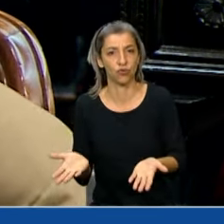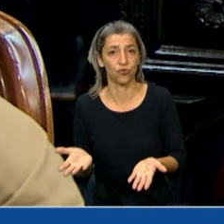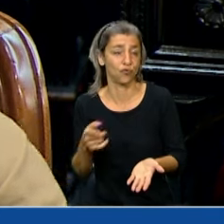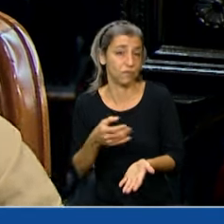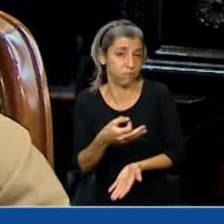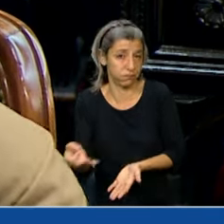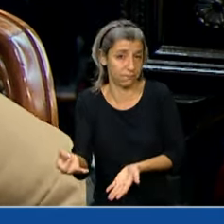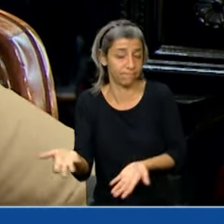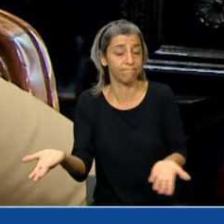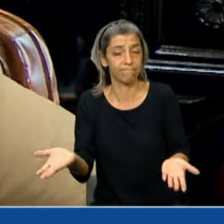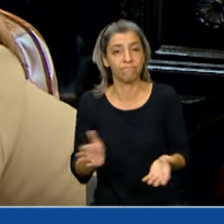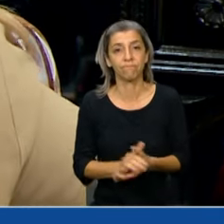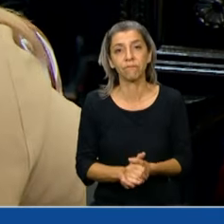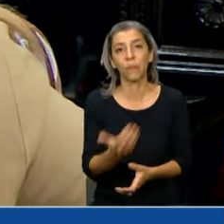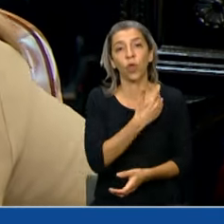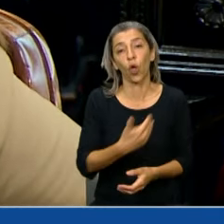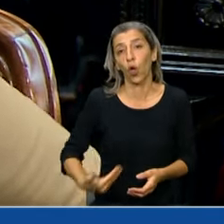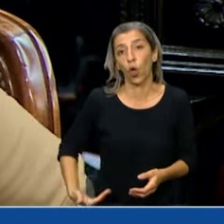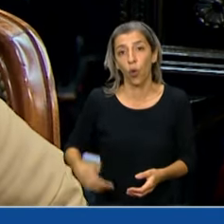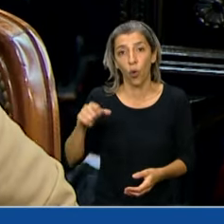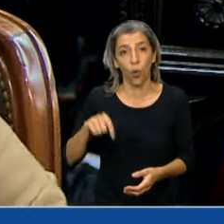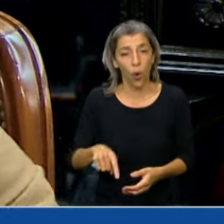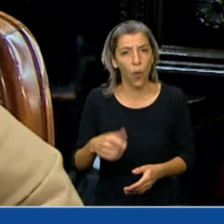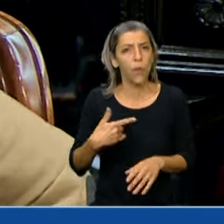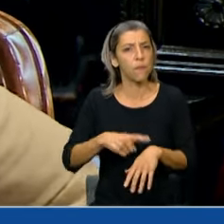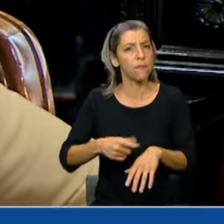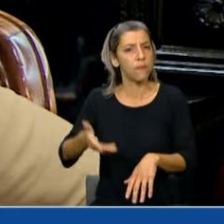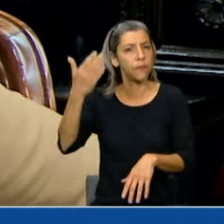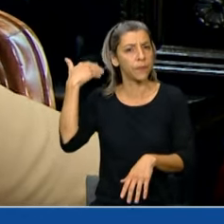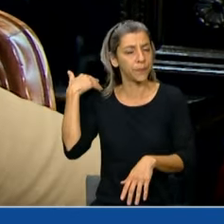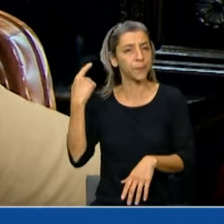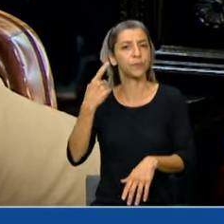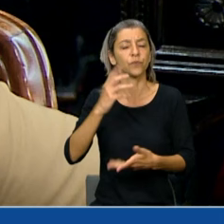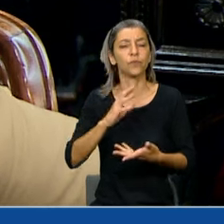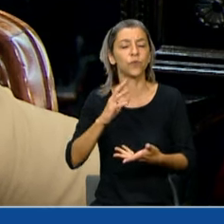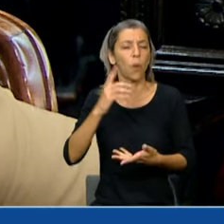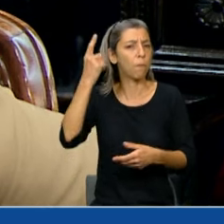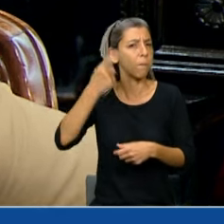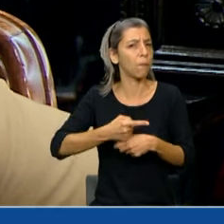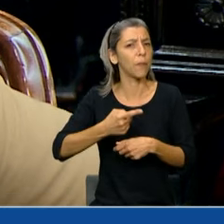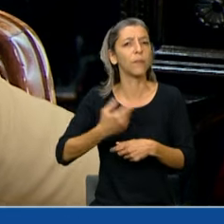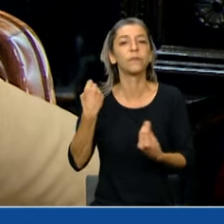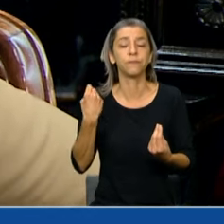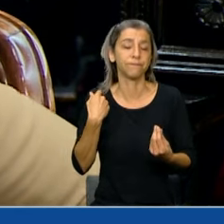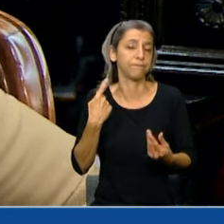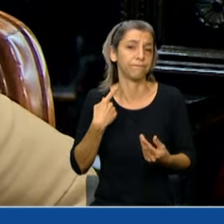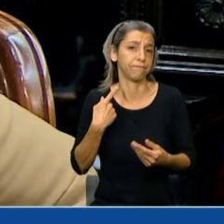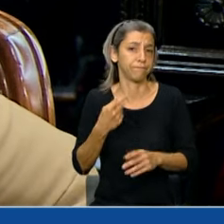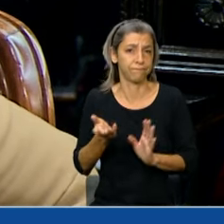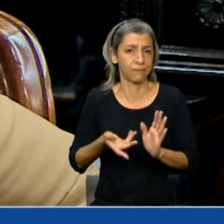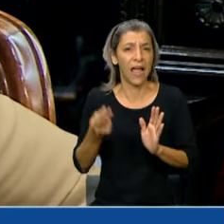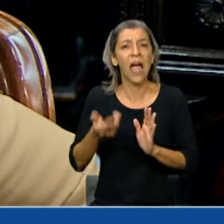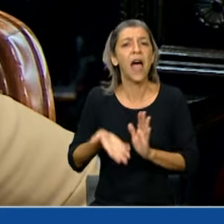ver con este como una de las primeras medidas que tomaron que fue el congelamiento de los aumentos y de los